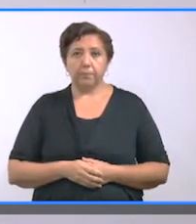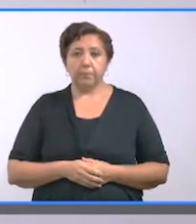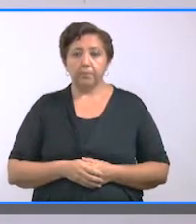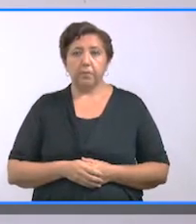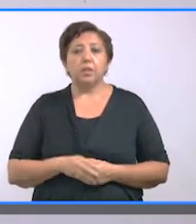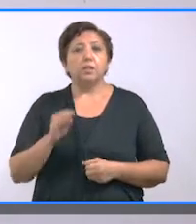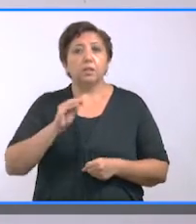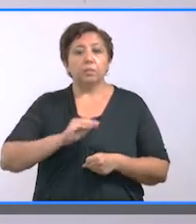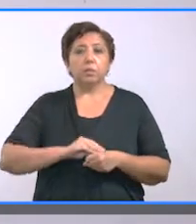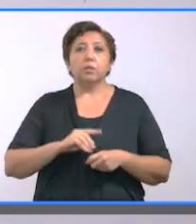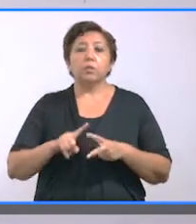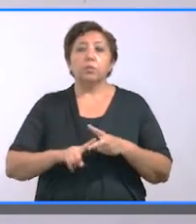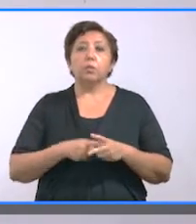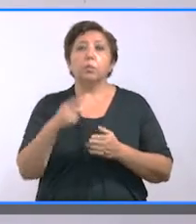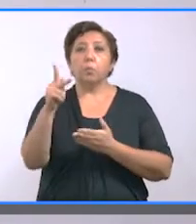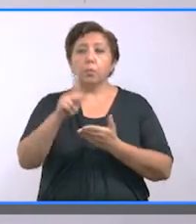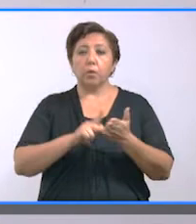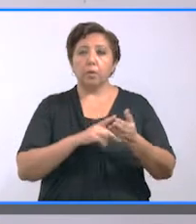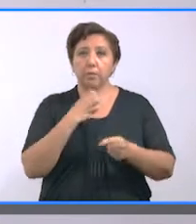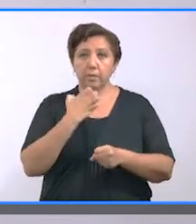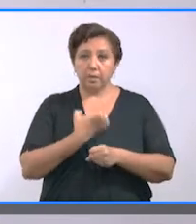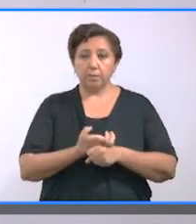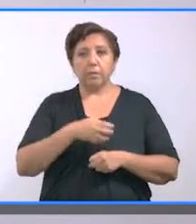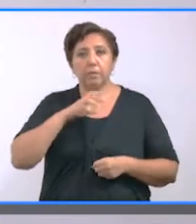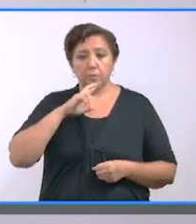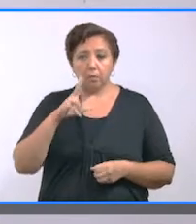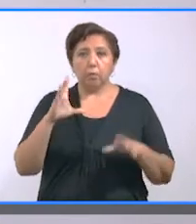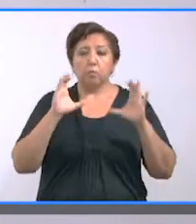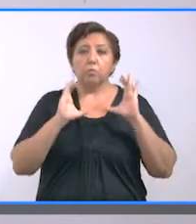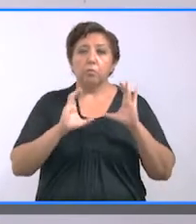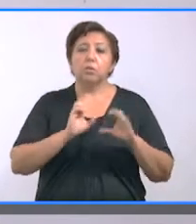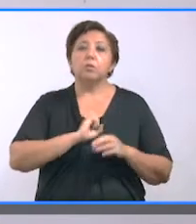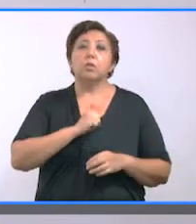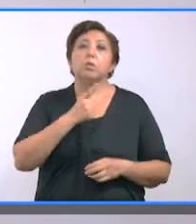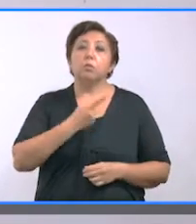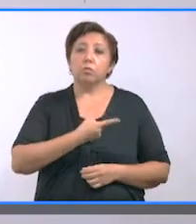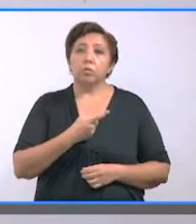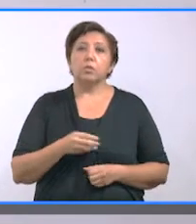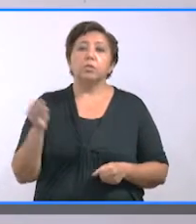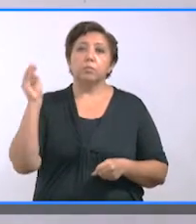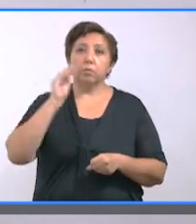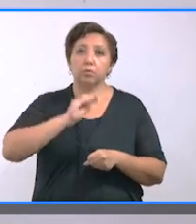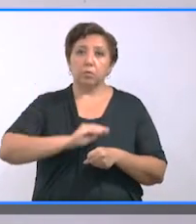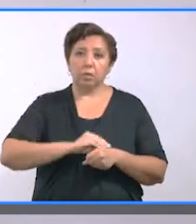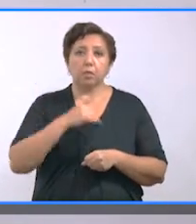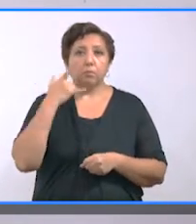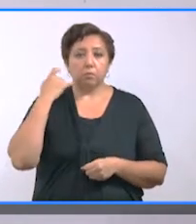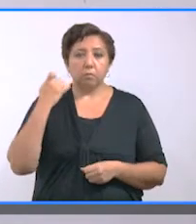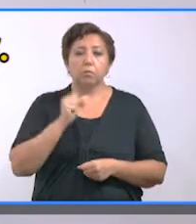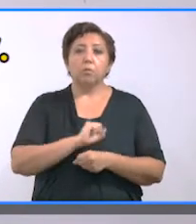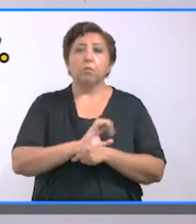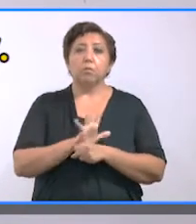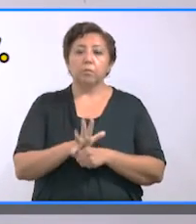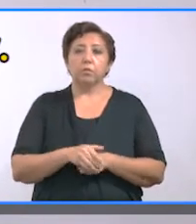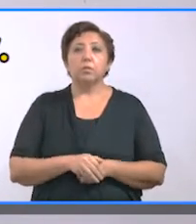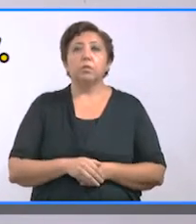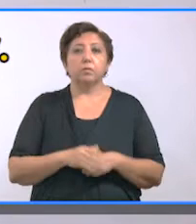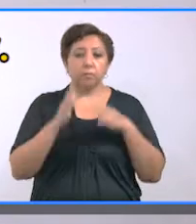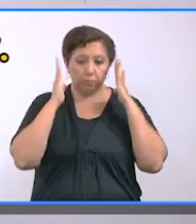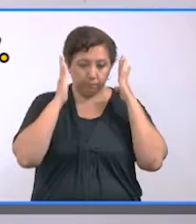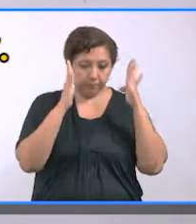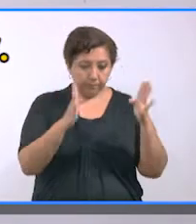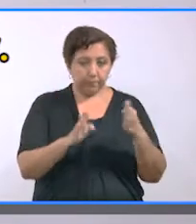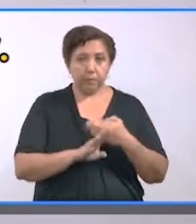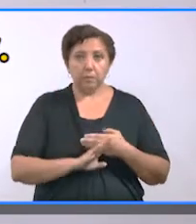5. ha puesto en marcha un programa estatal de reforzamiento a la protección de la salud que se sumará al combate al coronavirus, focalizando la